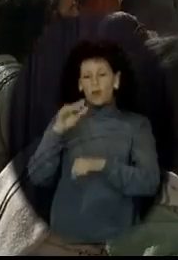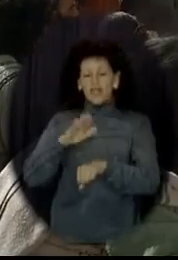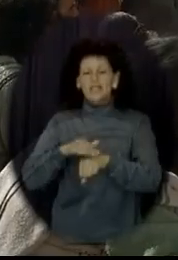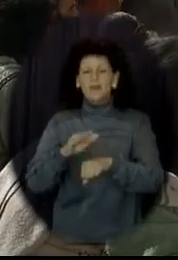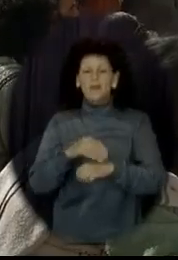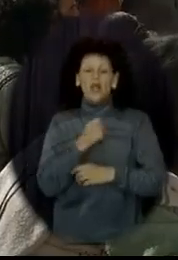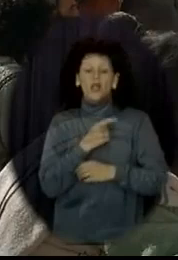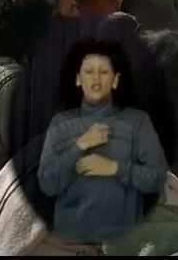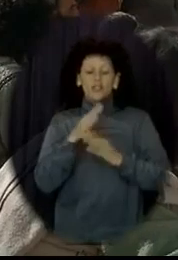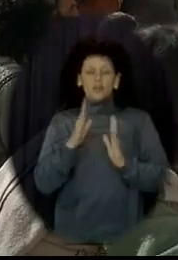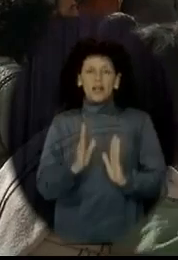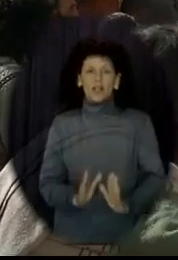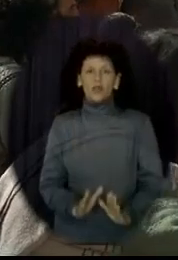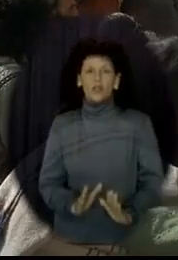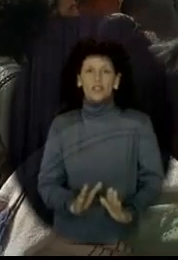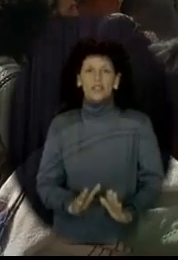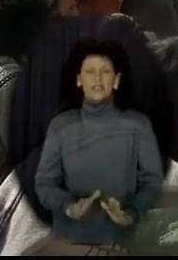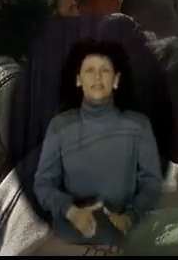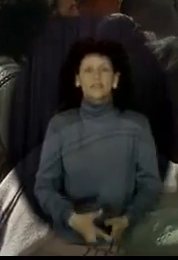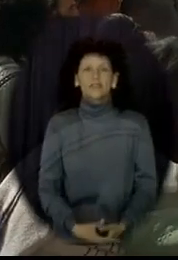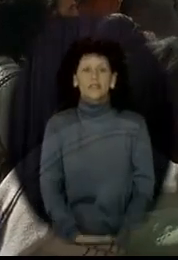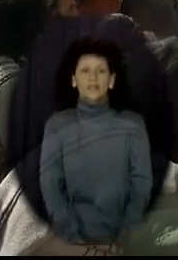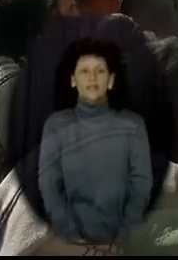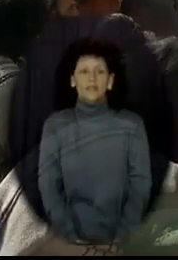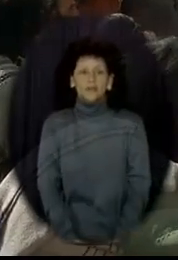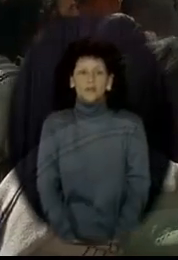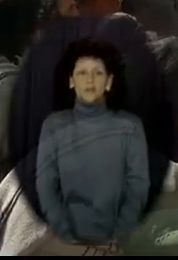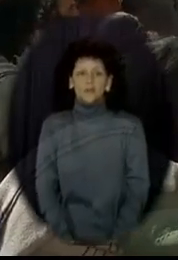a los pecadores.